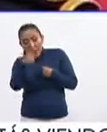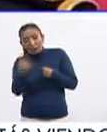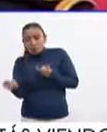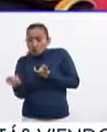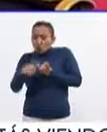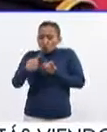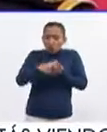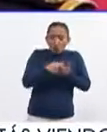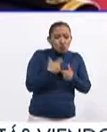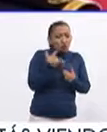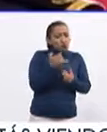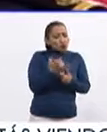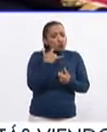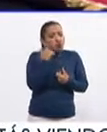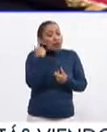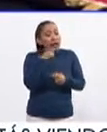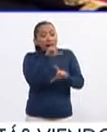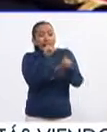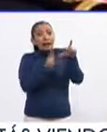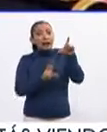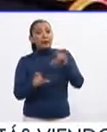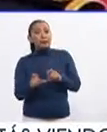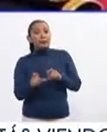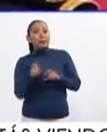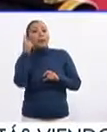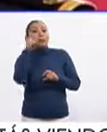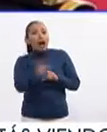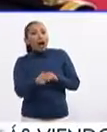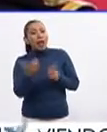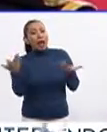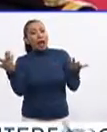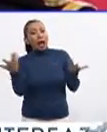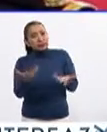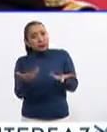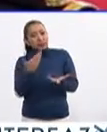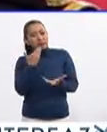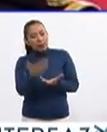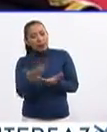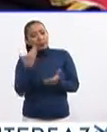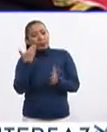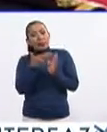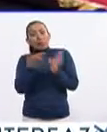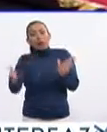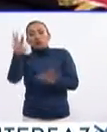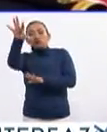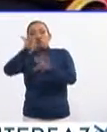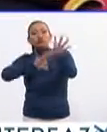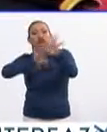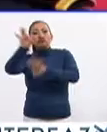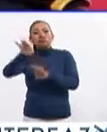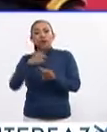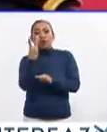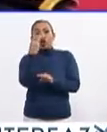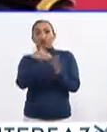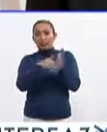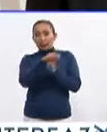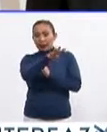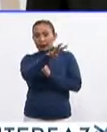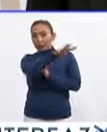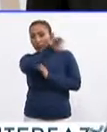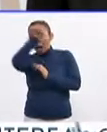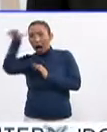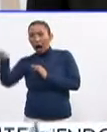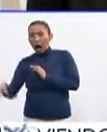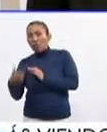se sumen a este esfuerzo nacional. Para materializar esta etapa se reclutarán del